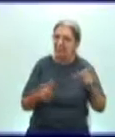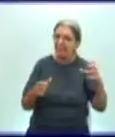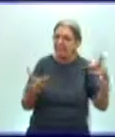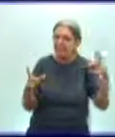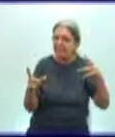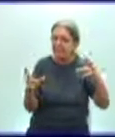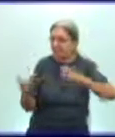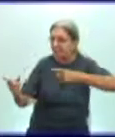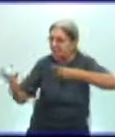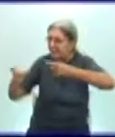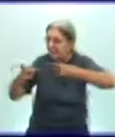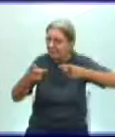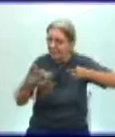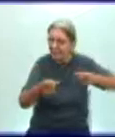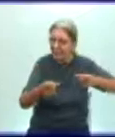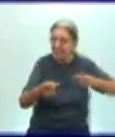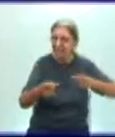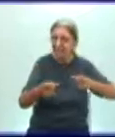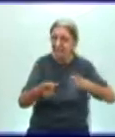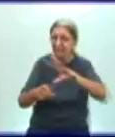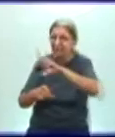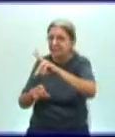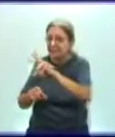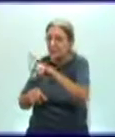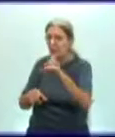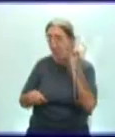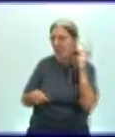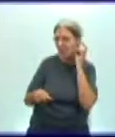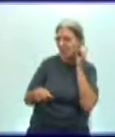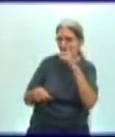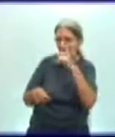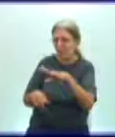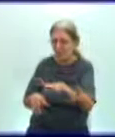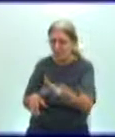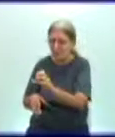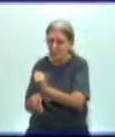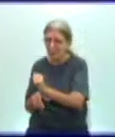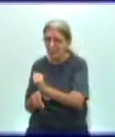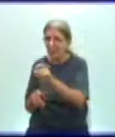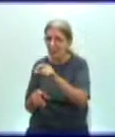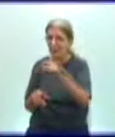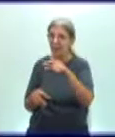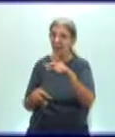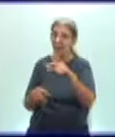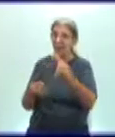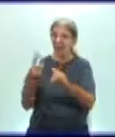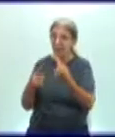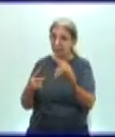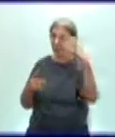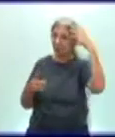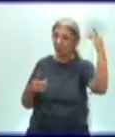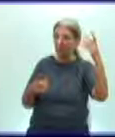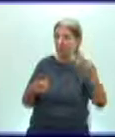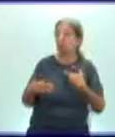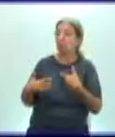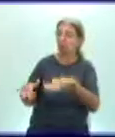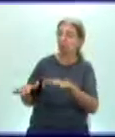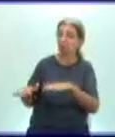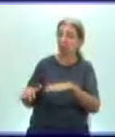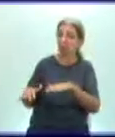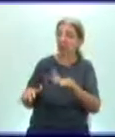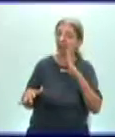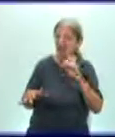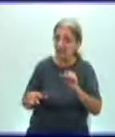hay traficantes, donde hay delincuencia a veces propiciada por los propios gobiernos, esto es un problema.